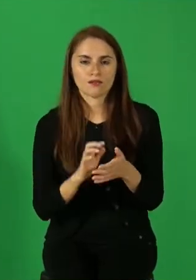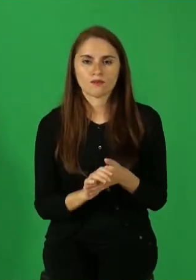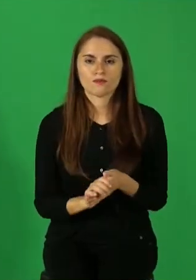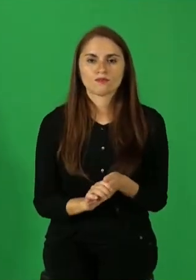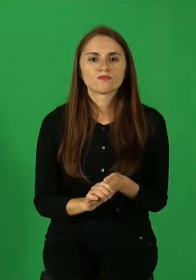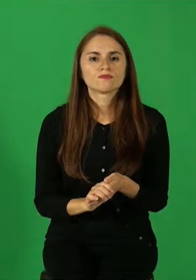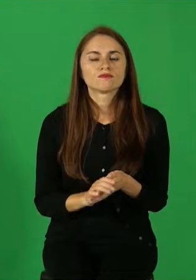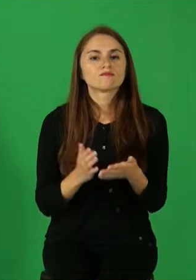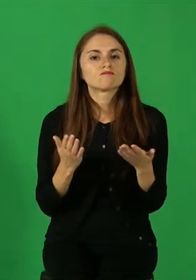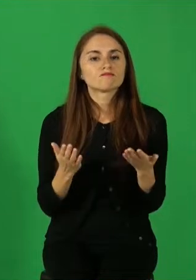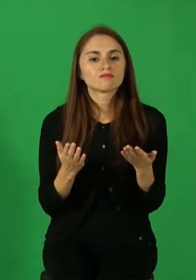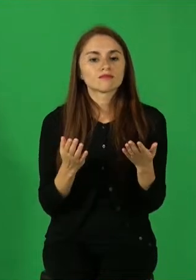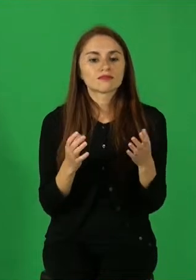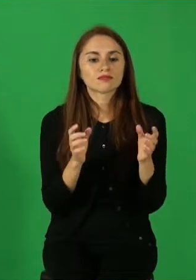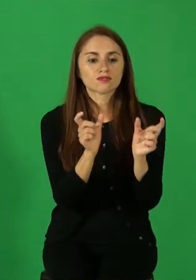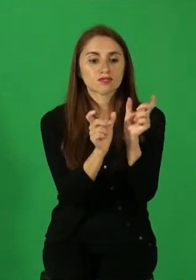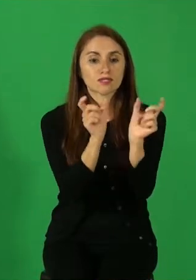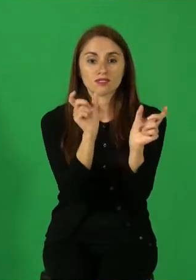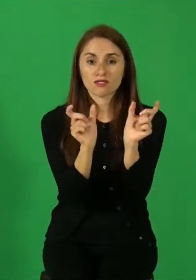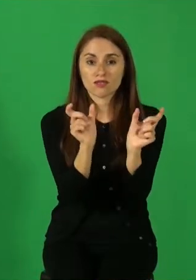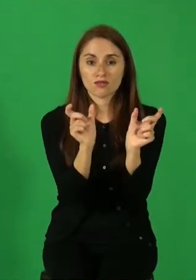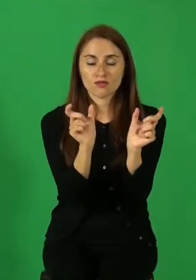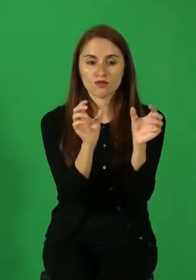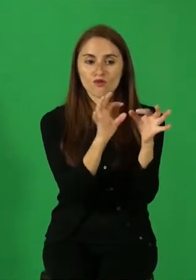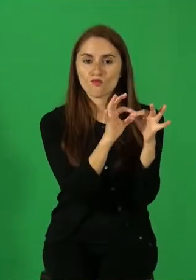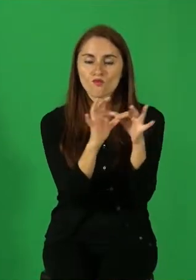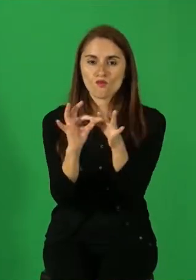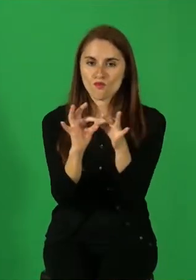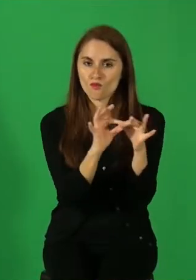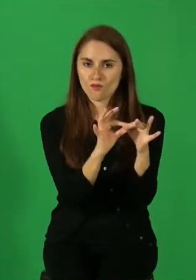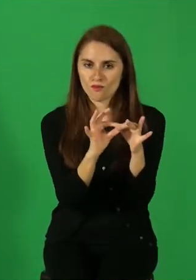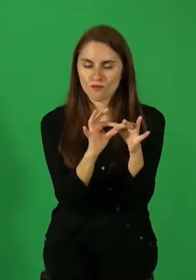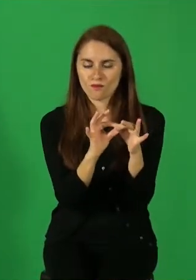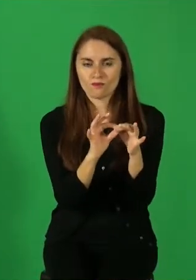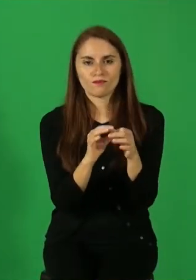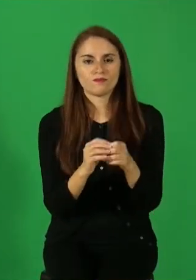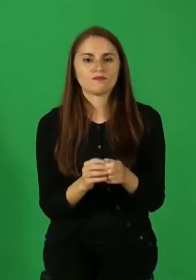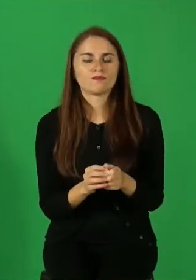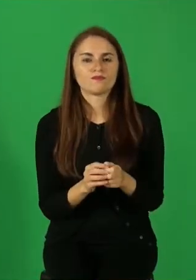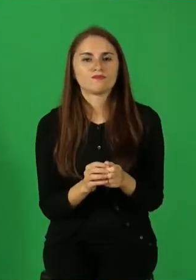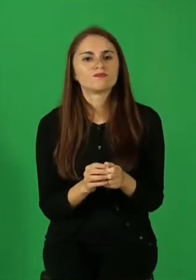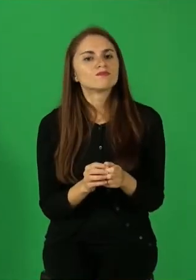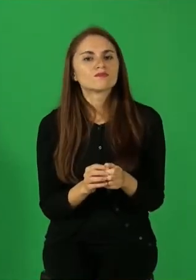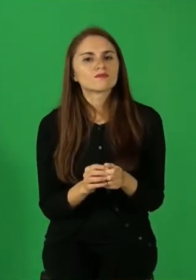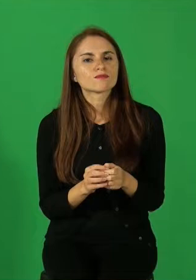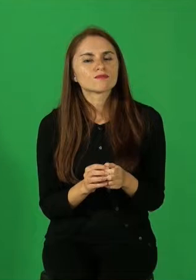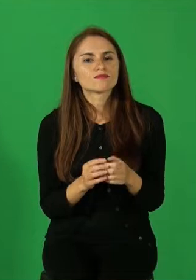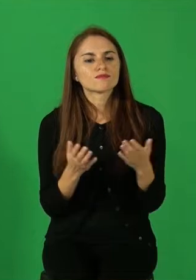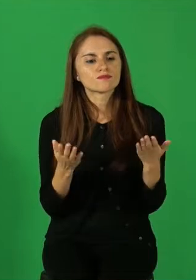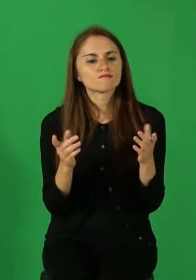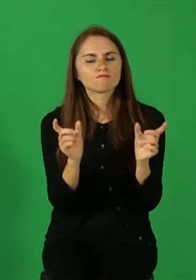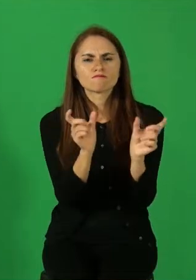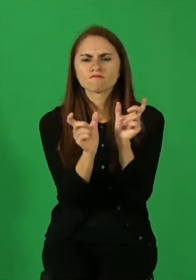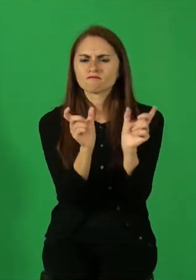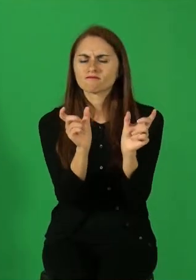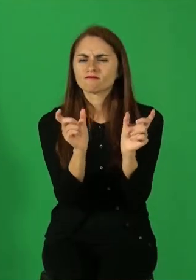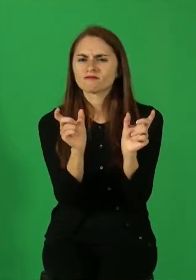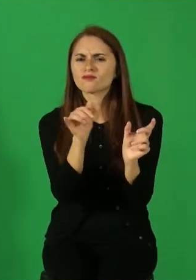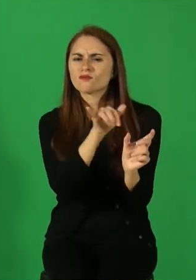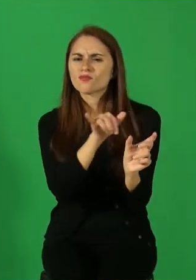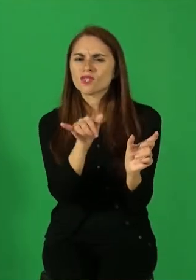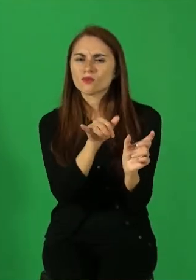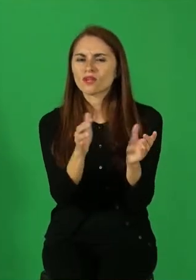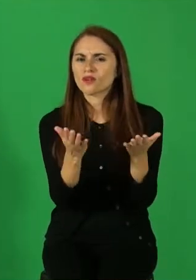predicado debe haber una concordancia. Cuando hablamos de concordancia, tiene que haber una igualdad. ¿En qué